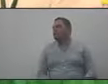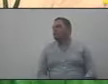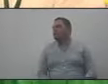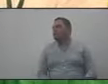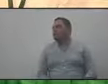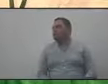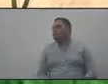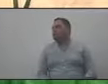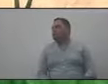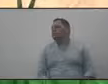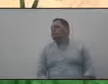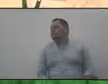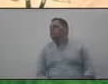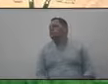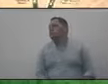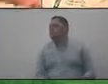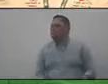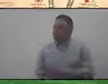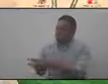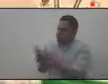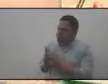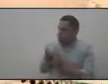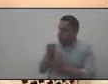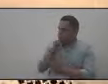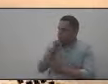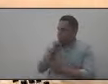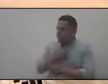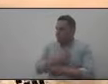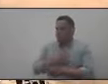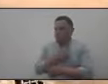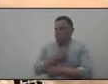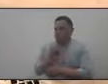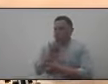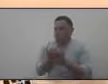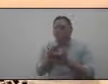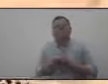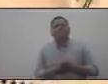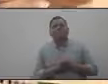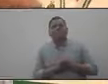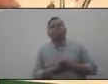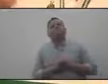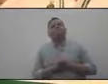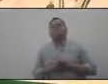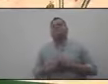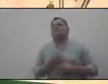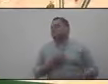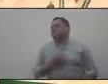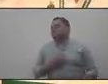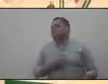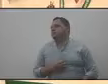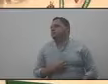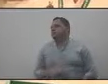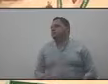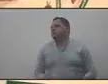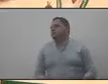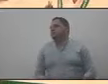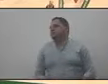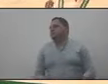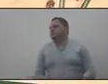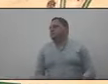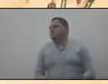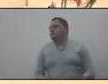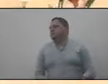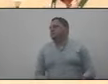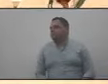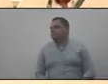Prestémosle un micrófono, por favor, por acá. Sí. Es bueno conocer un poco eso que están diciendo ellos y lo que van a decir se traduce